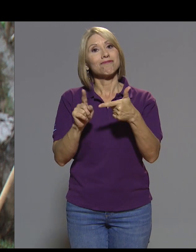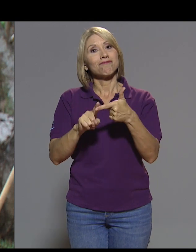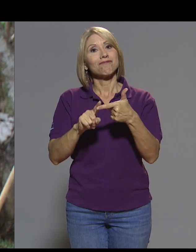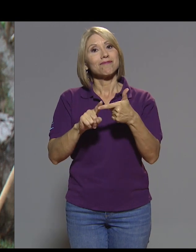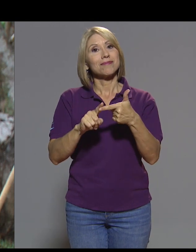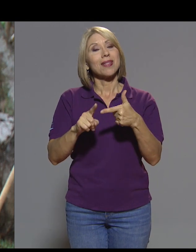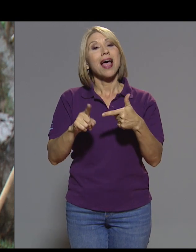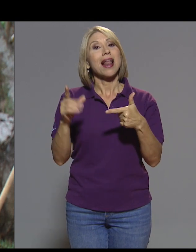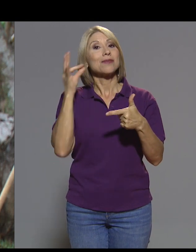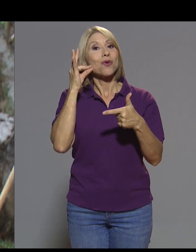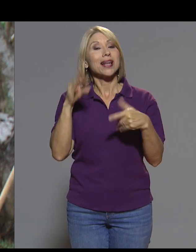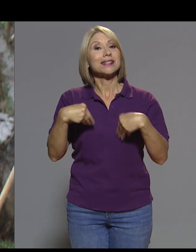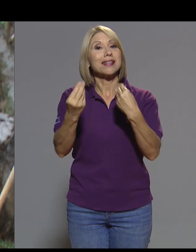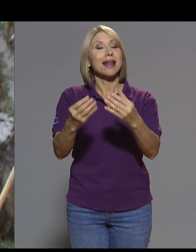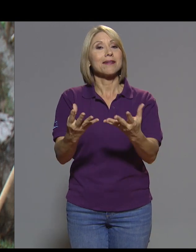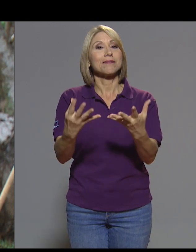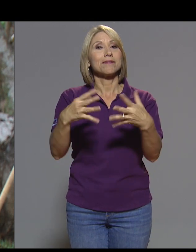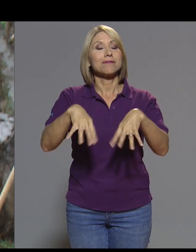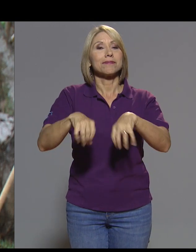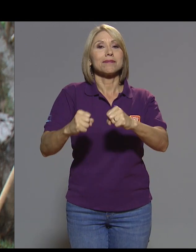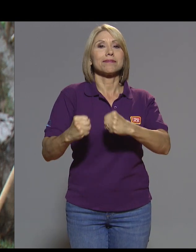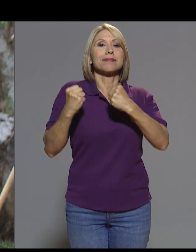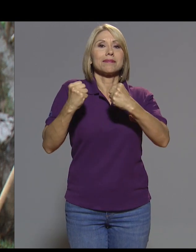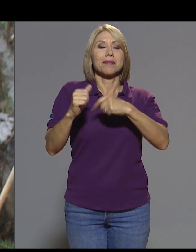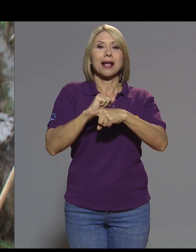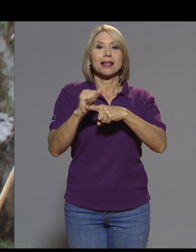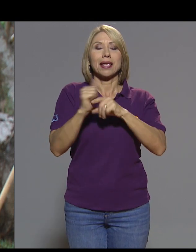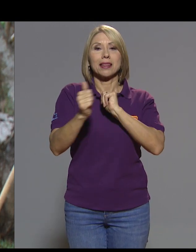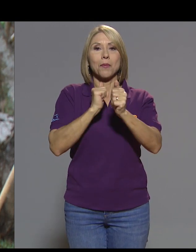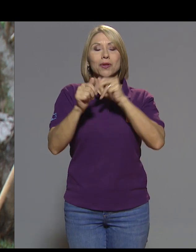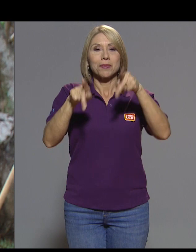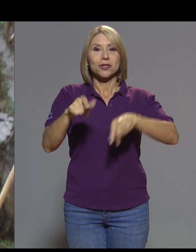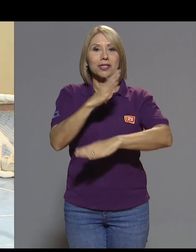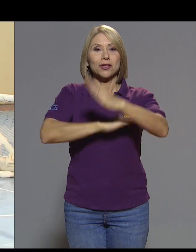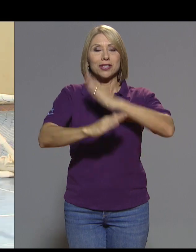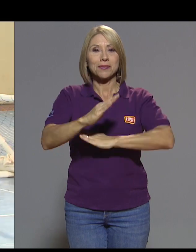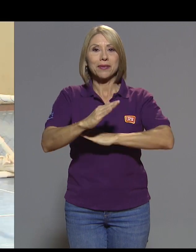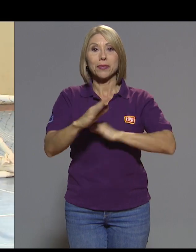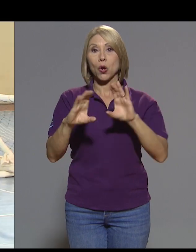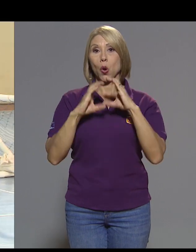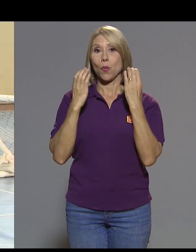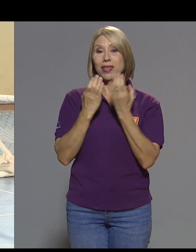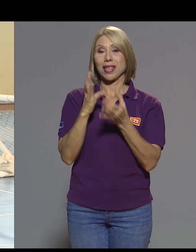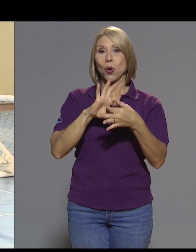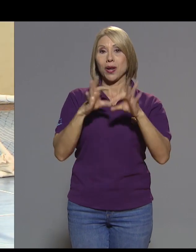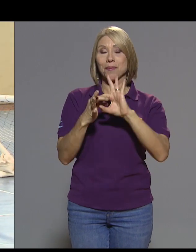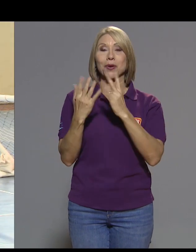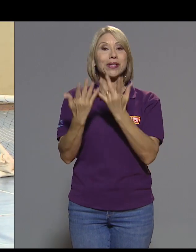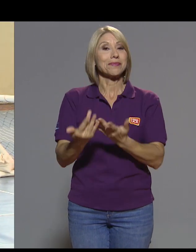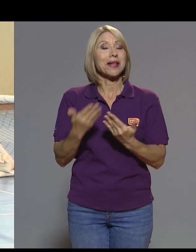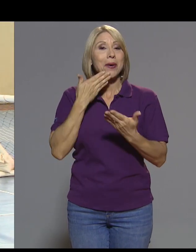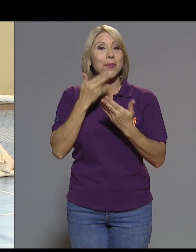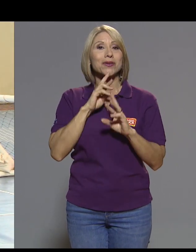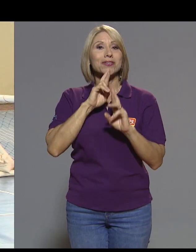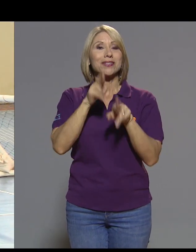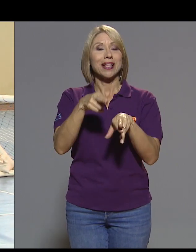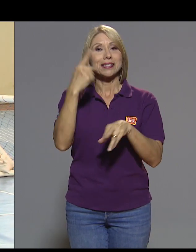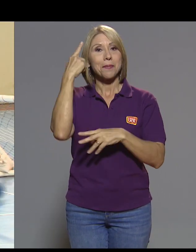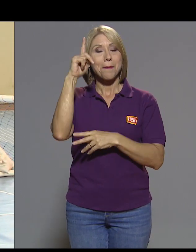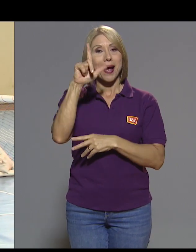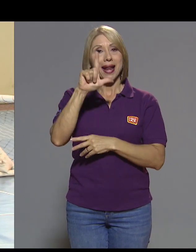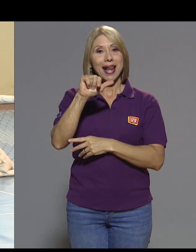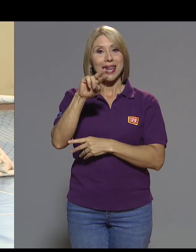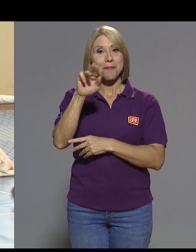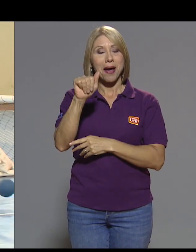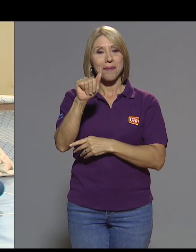pues empoderar más a las mujeres para que practiquen deporte para personas con discapacidad el comité olímpico espera buenos resultados